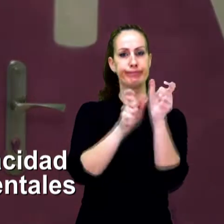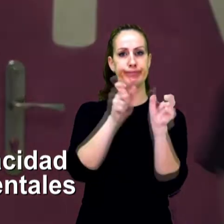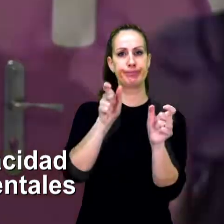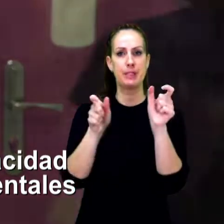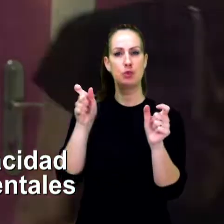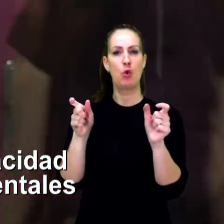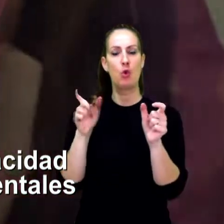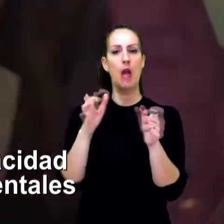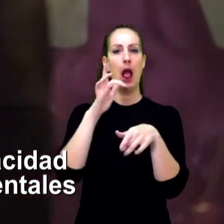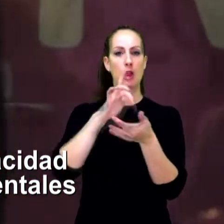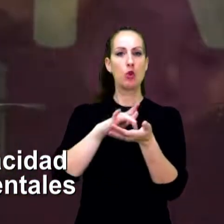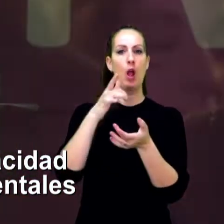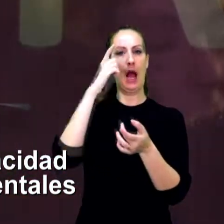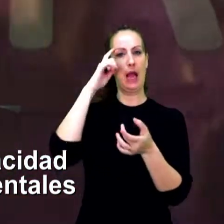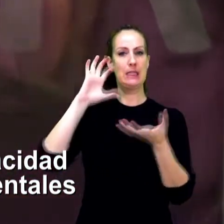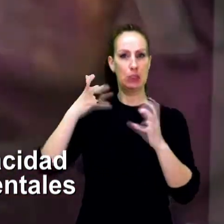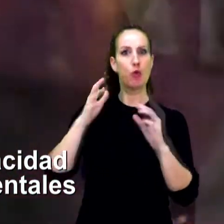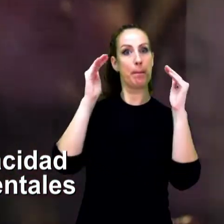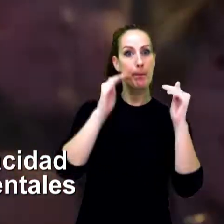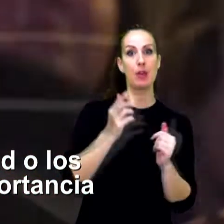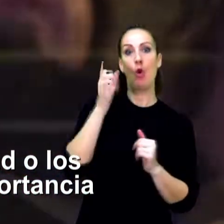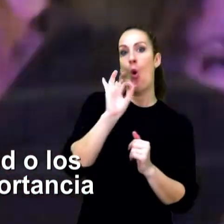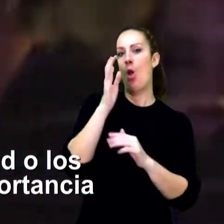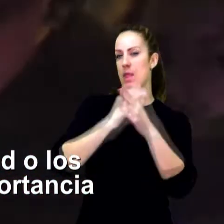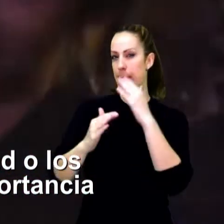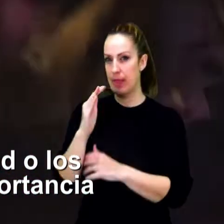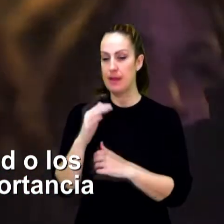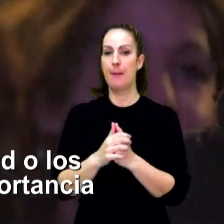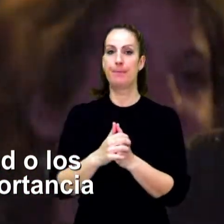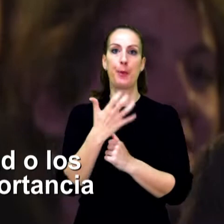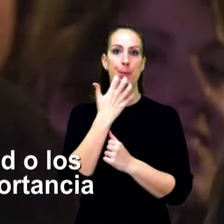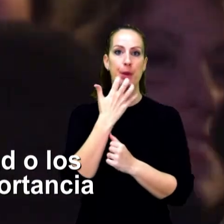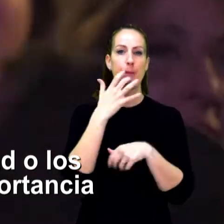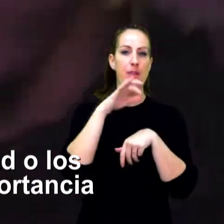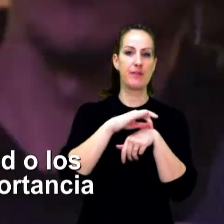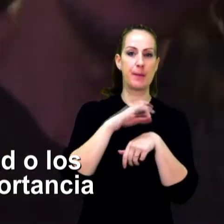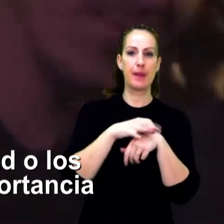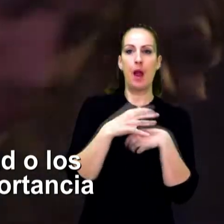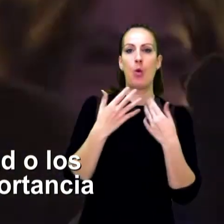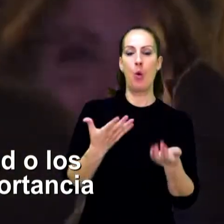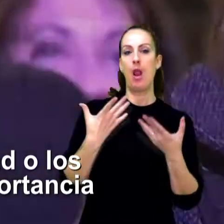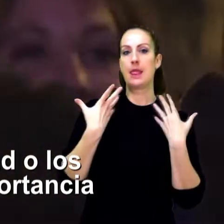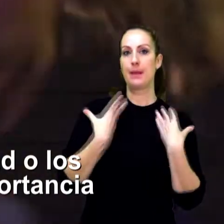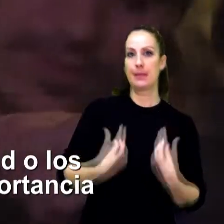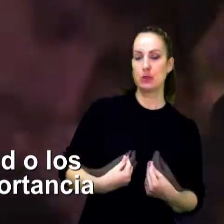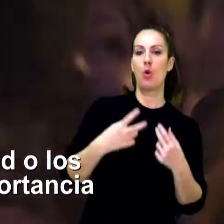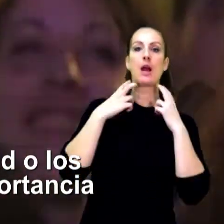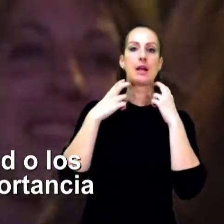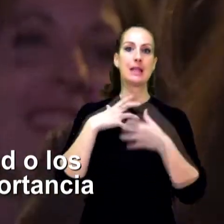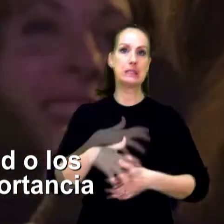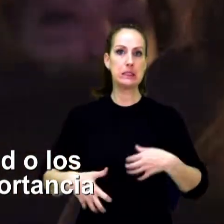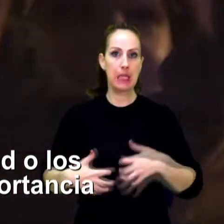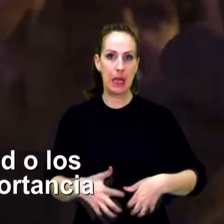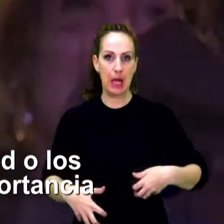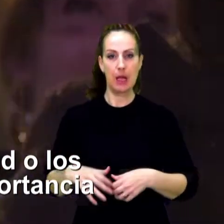posible discapacidad en una amplia gama de enfermedades mentales, como la depresión, la psicosis, la ansiedad o